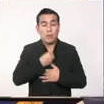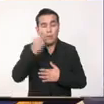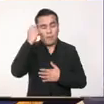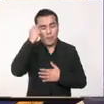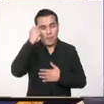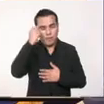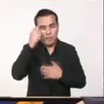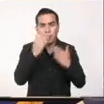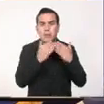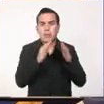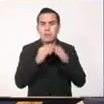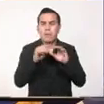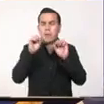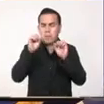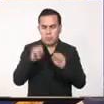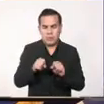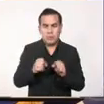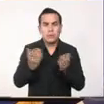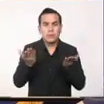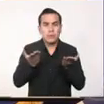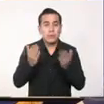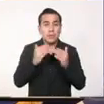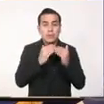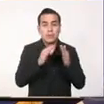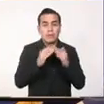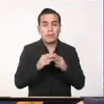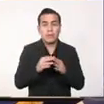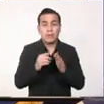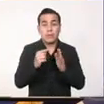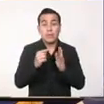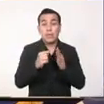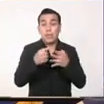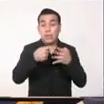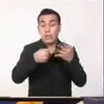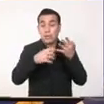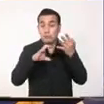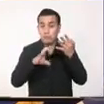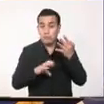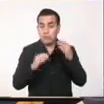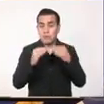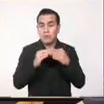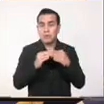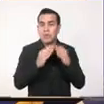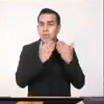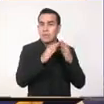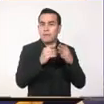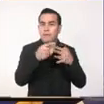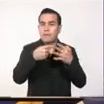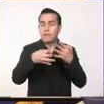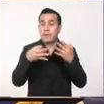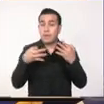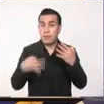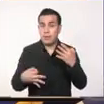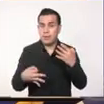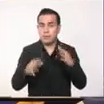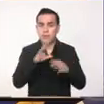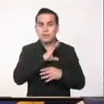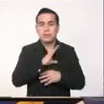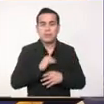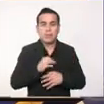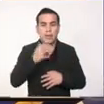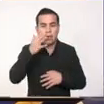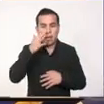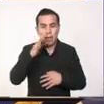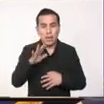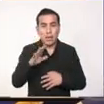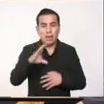es la única que se puede tomar. Ahí está en la letra de la ley, no solo de la Constitución, sino en las leyes específicas, como la